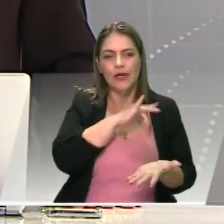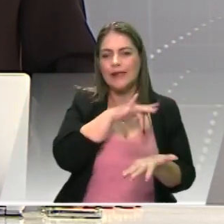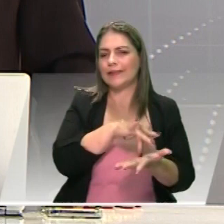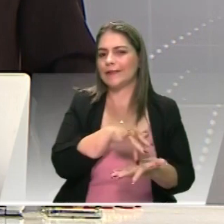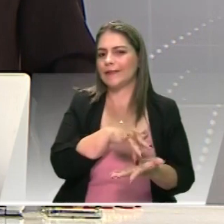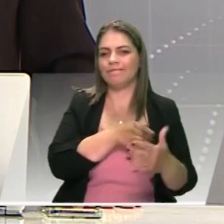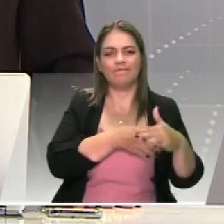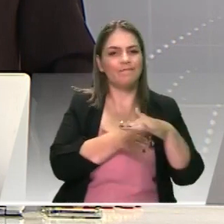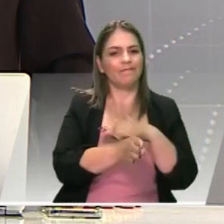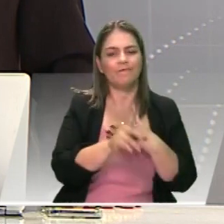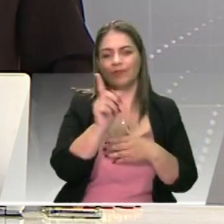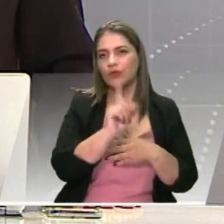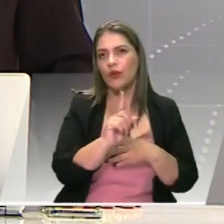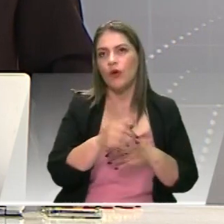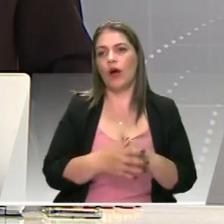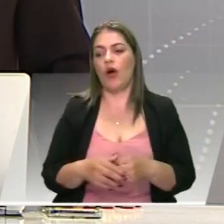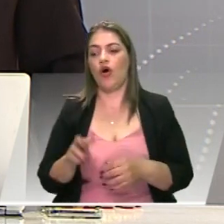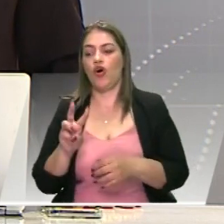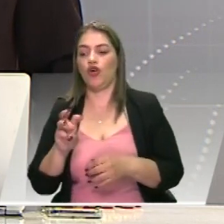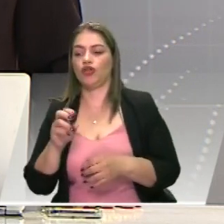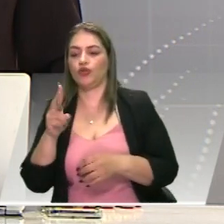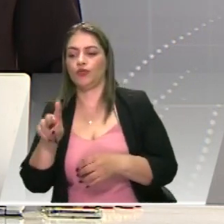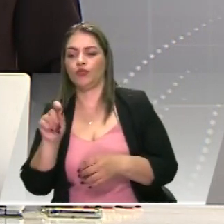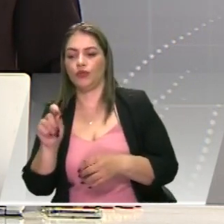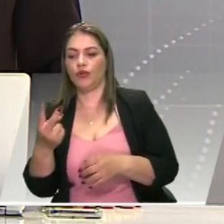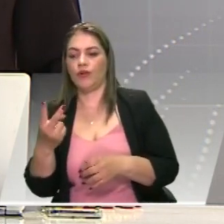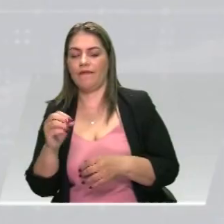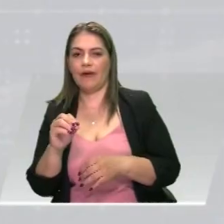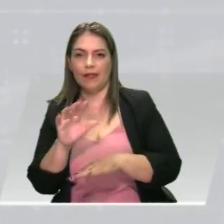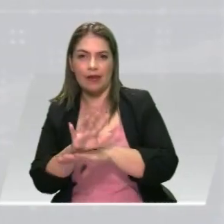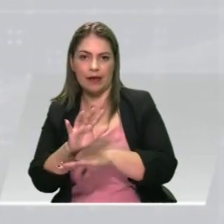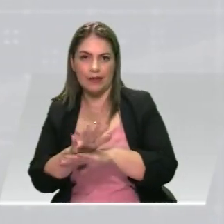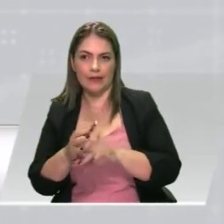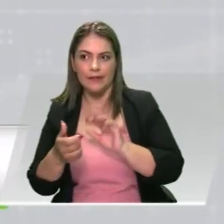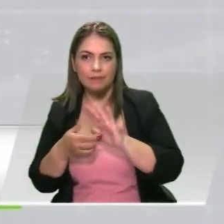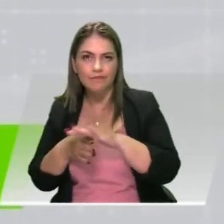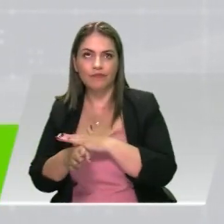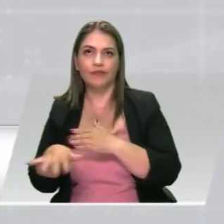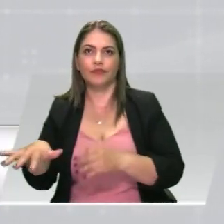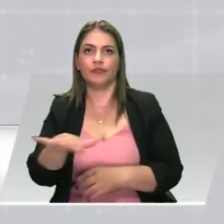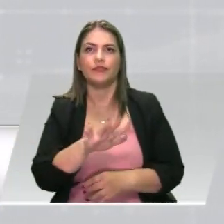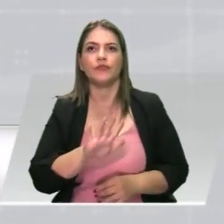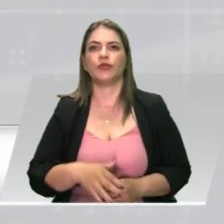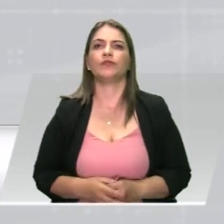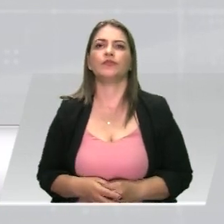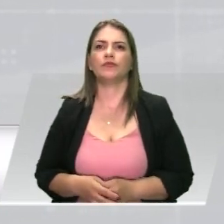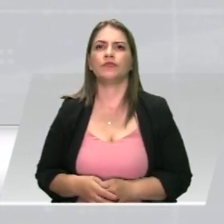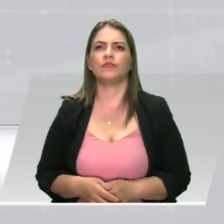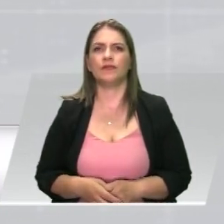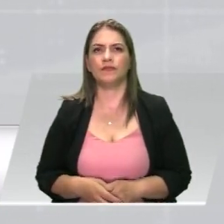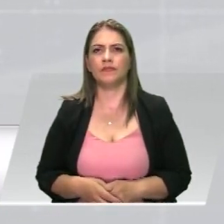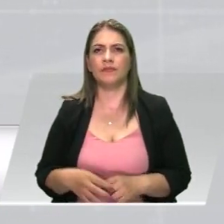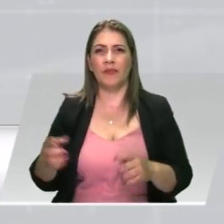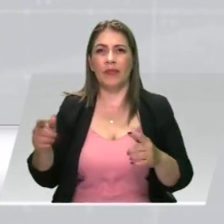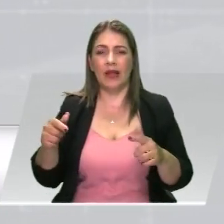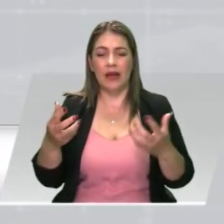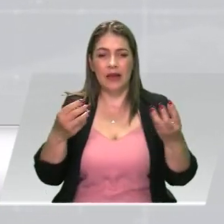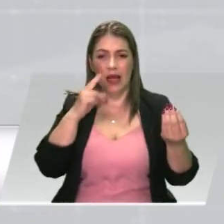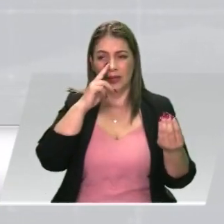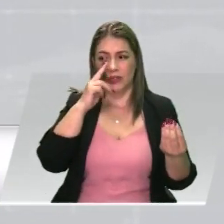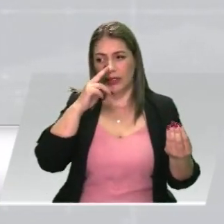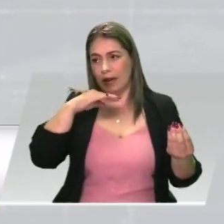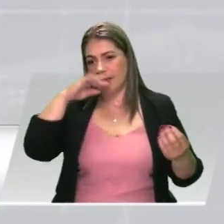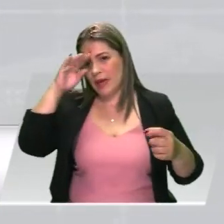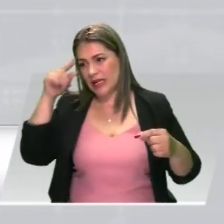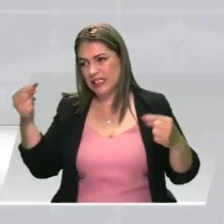encuentro deportivo que comienza a las 8 y 20 minutos de la noche las riñas entre hinchas de Medellín y